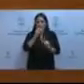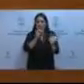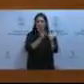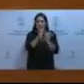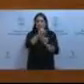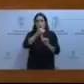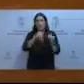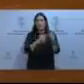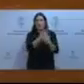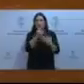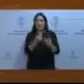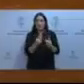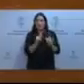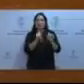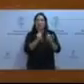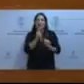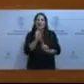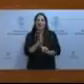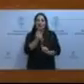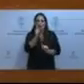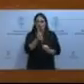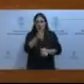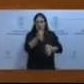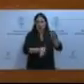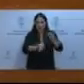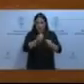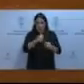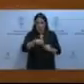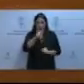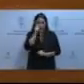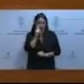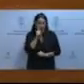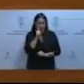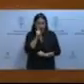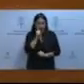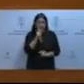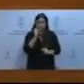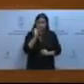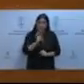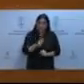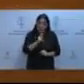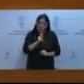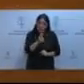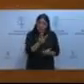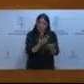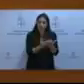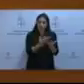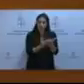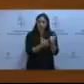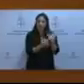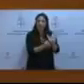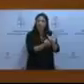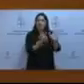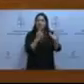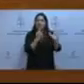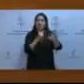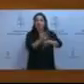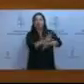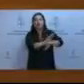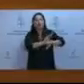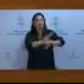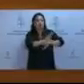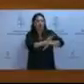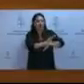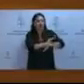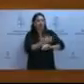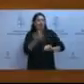primeras sentencias del Juzgado Contencioso Administrativo de Oviedo. En dichas sentencias se constataba que la Consejería